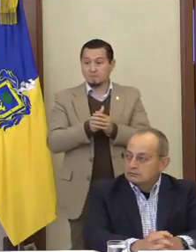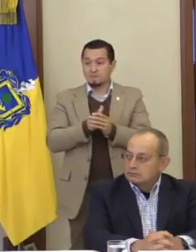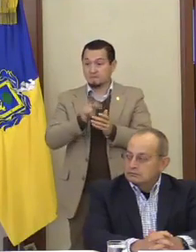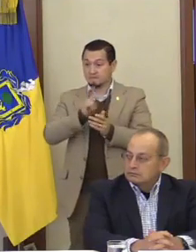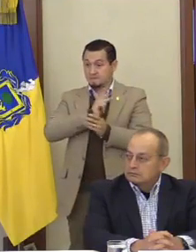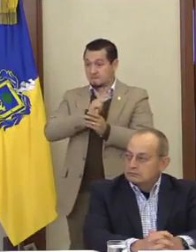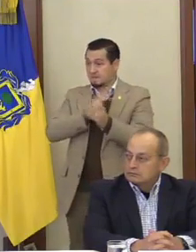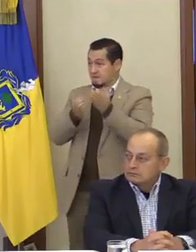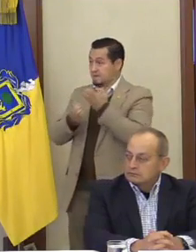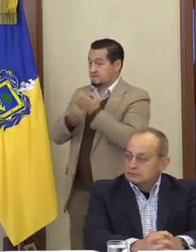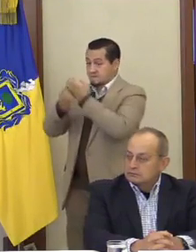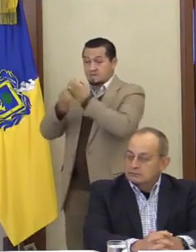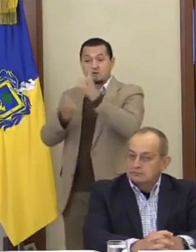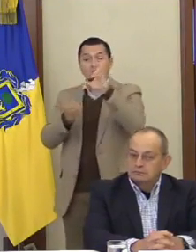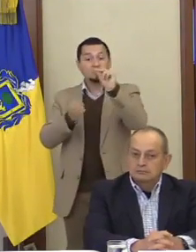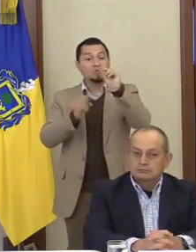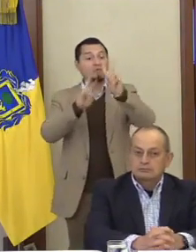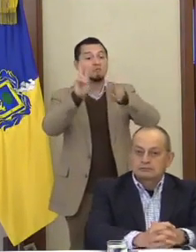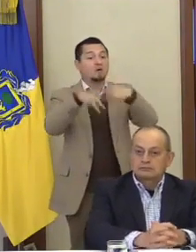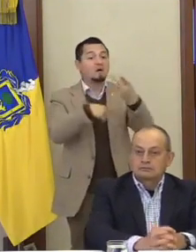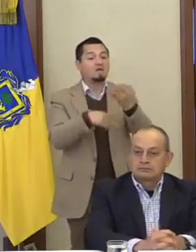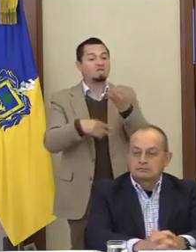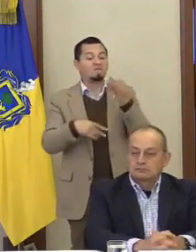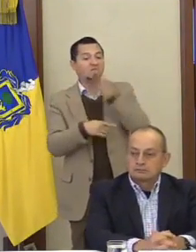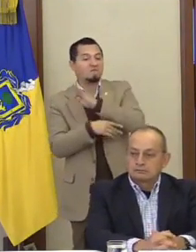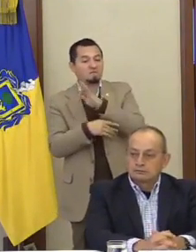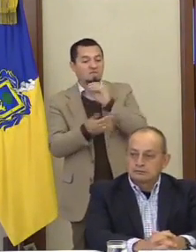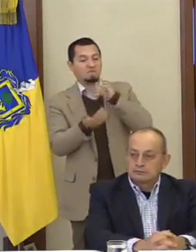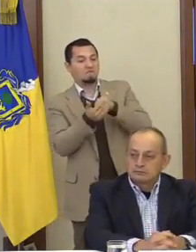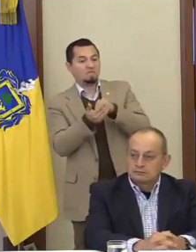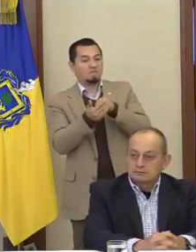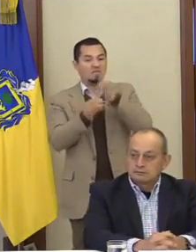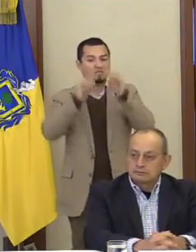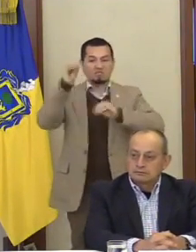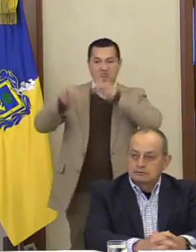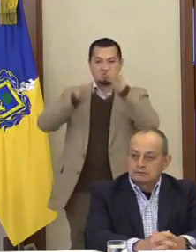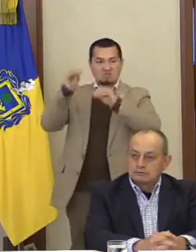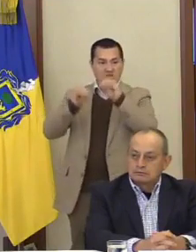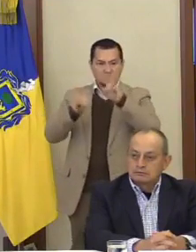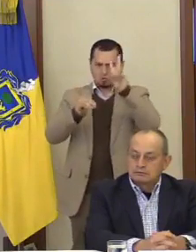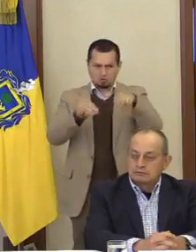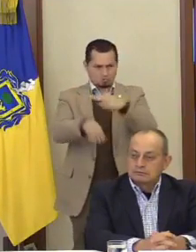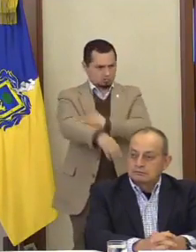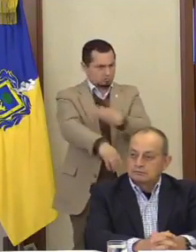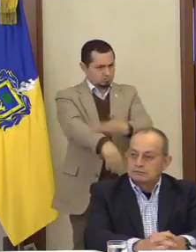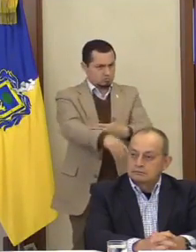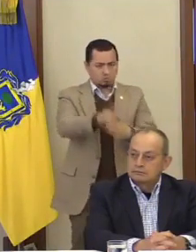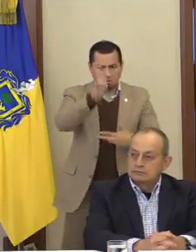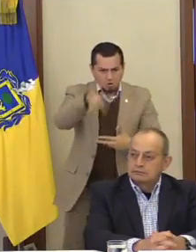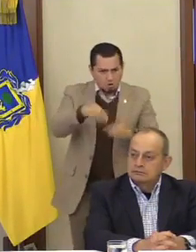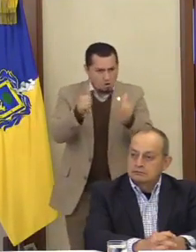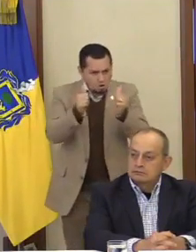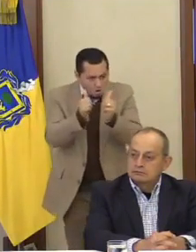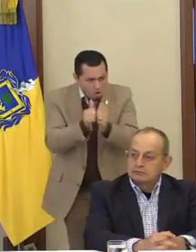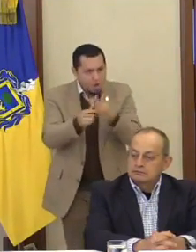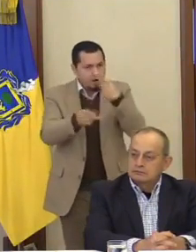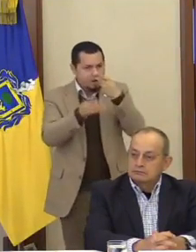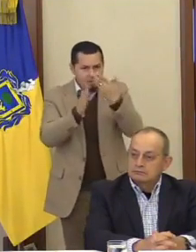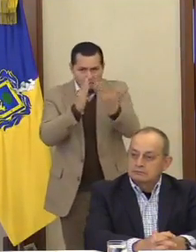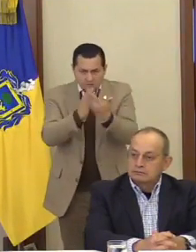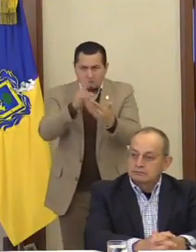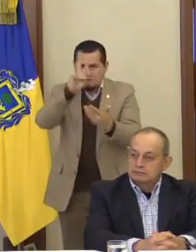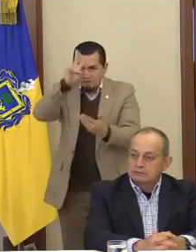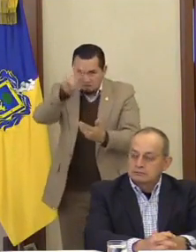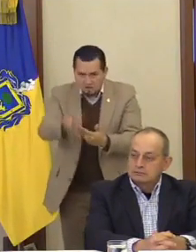este estado no vamos a falsear las cifras para tratar de disfrazar la realidad. Vamos a hablar con la verdad,